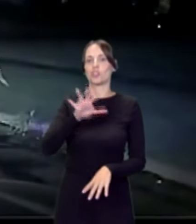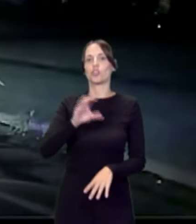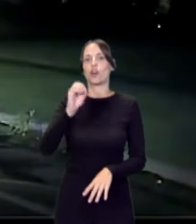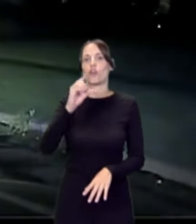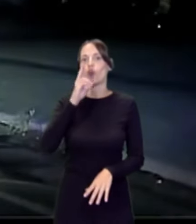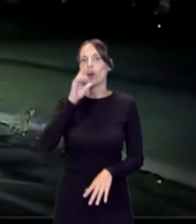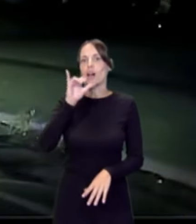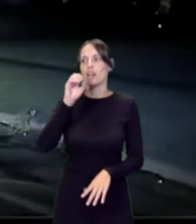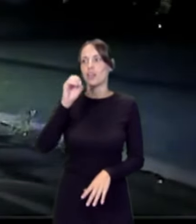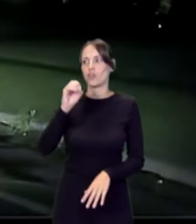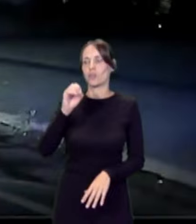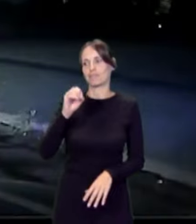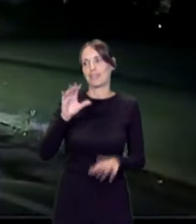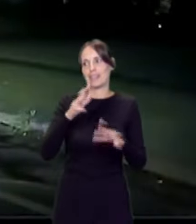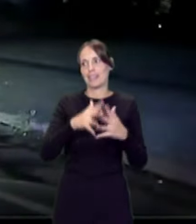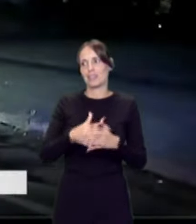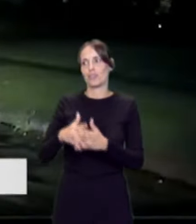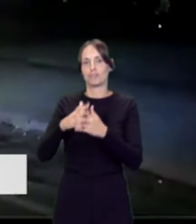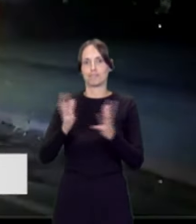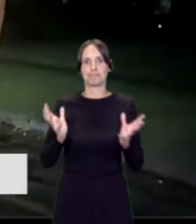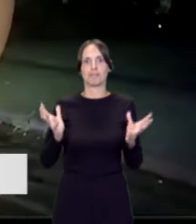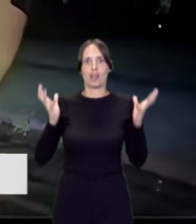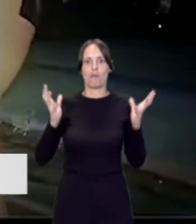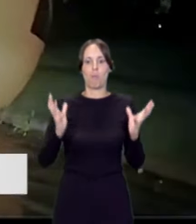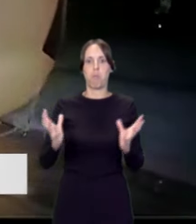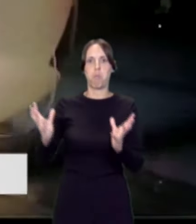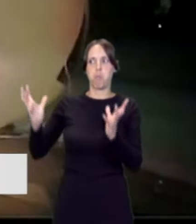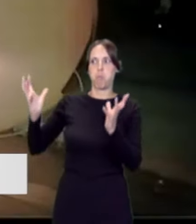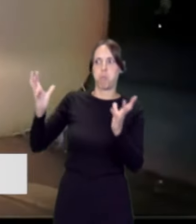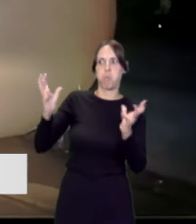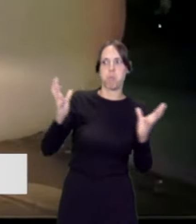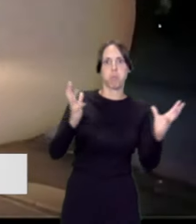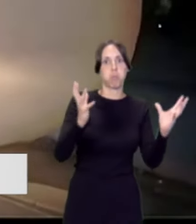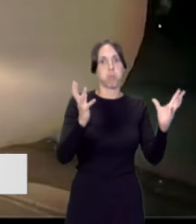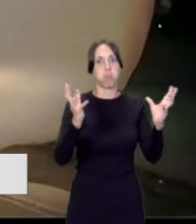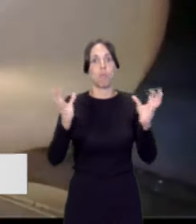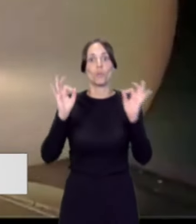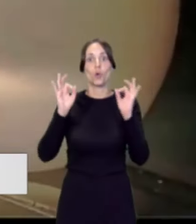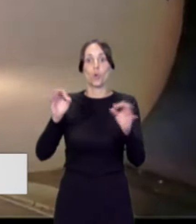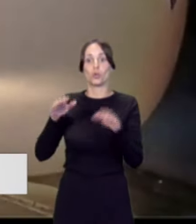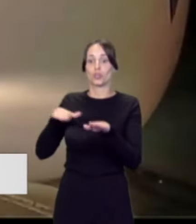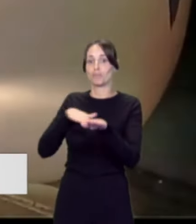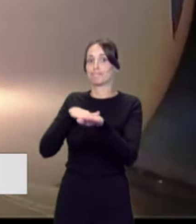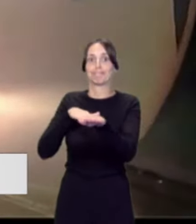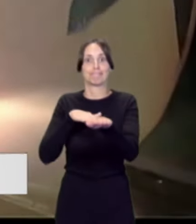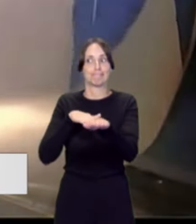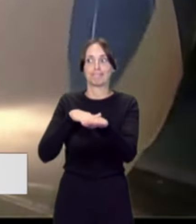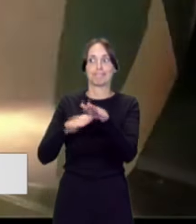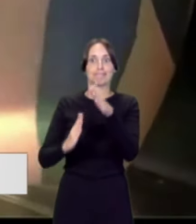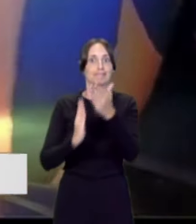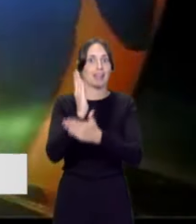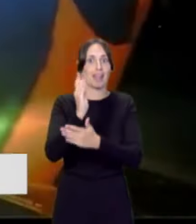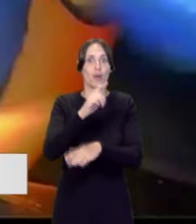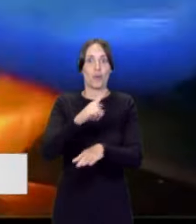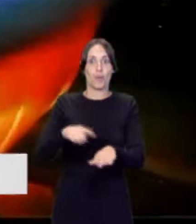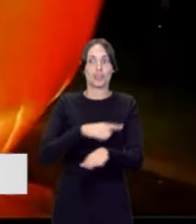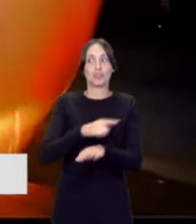Estados Unidos. Evidentemente, una calabaza inflable gigante que ha interrumpido el tráfico durante unas horas. La cámara de esta patrulla de